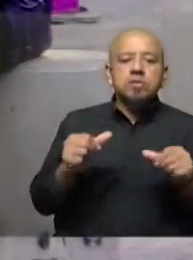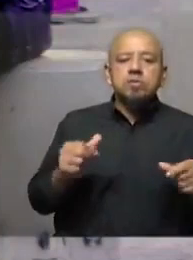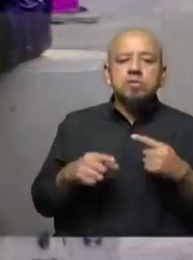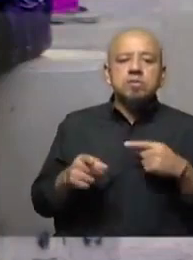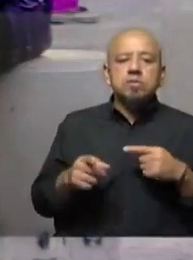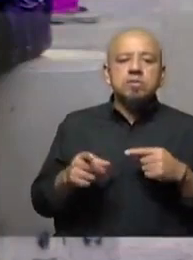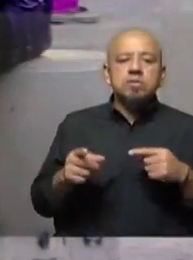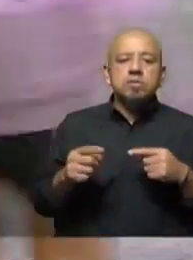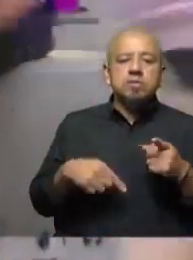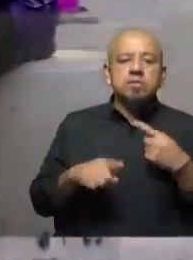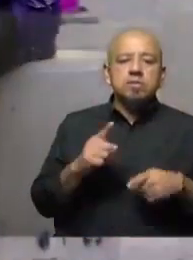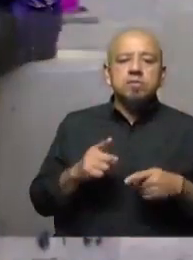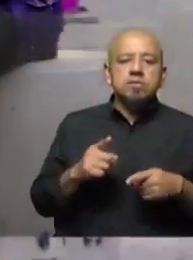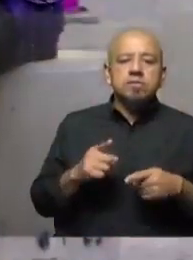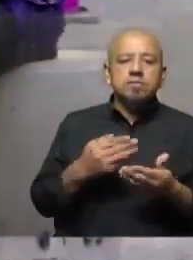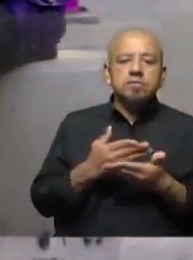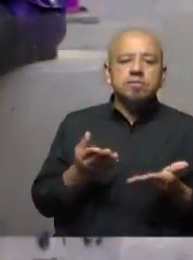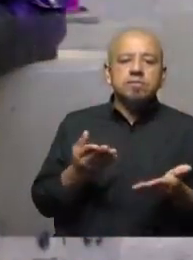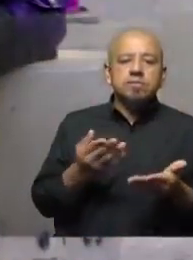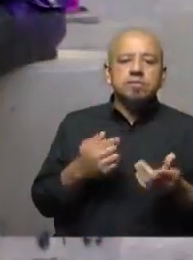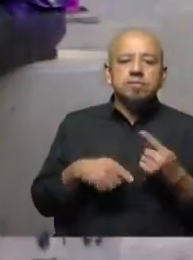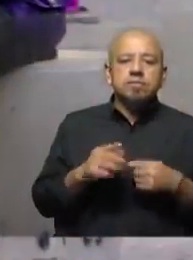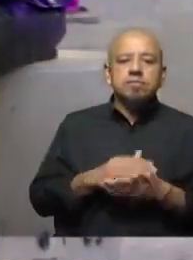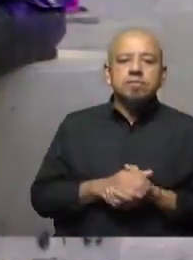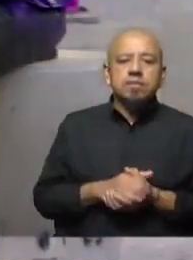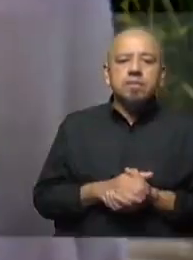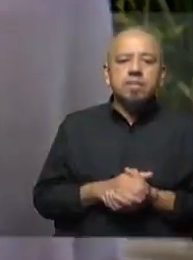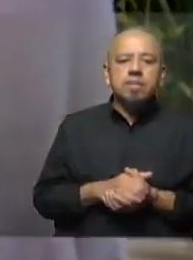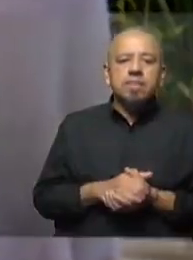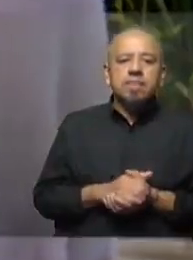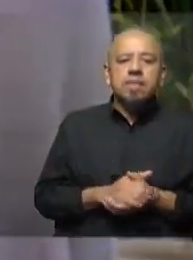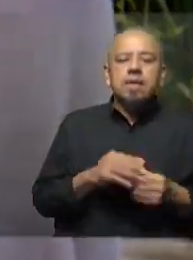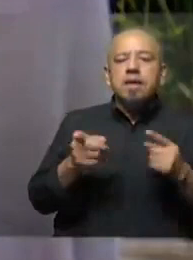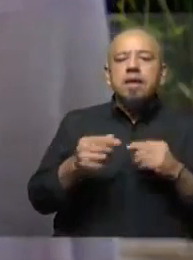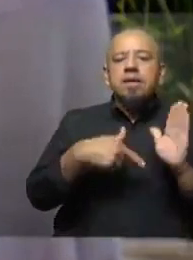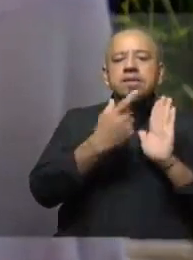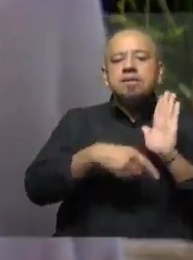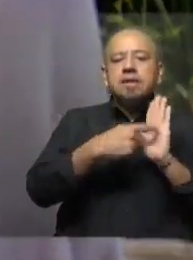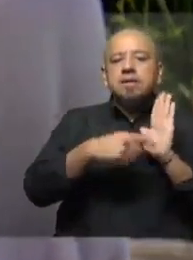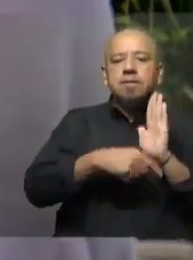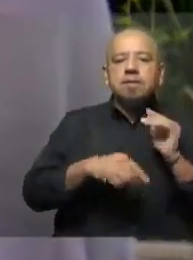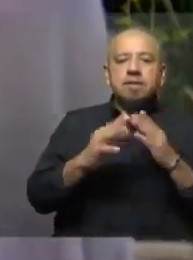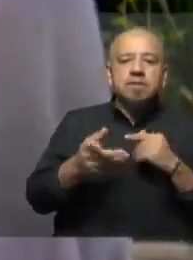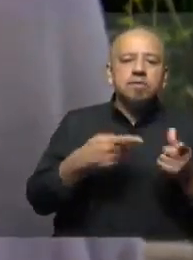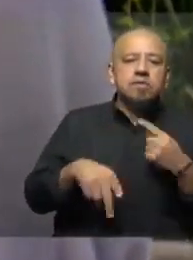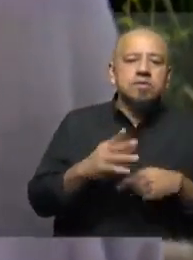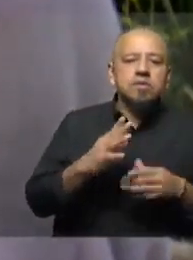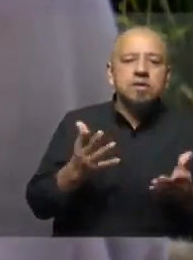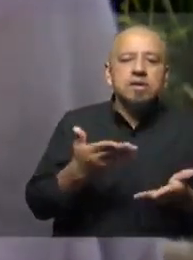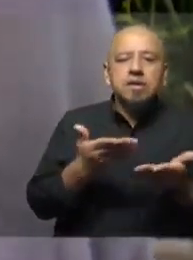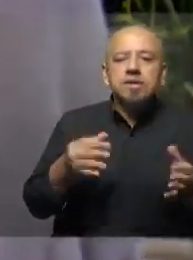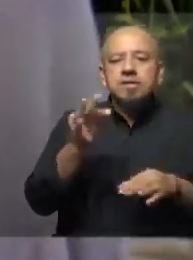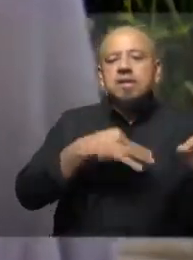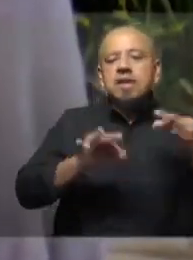para hacer, como que guionamos para construir de cero. Aparte ustedes se preguntan en Instagram, dicen, ¿qué va a ser esto? ¿Va a ser un show? ¿Va a ser una performance? ¿Es una obra de